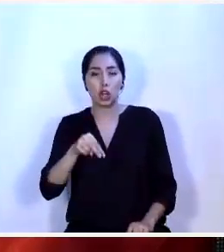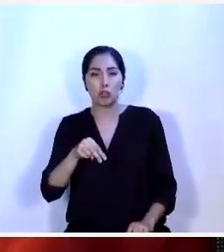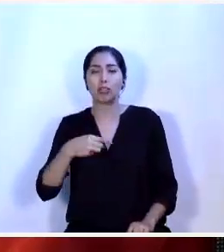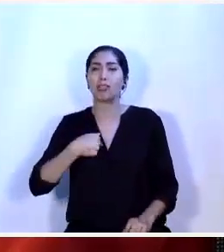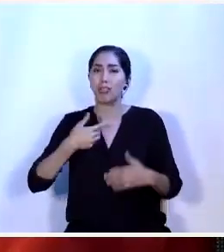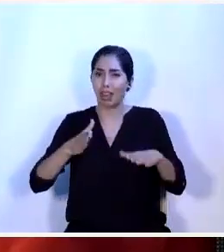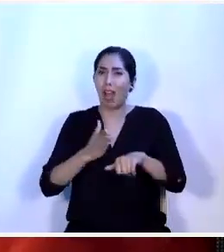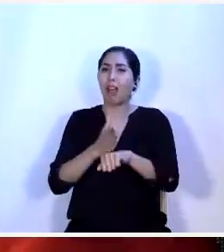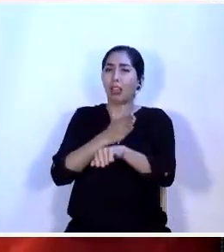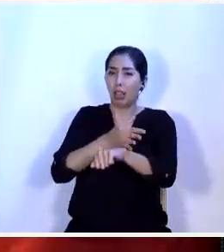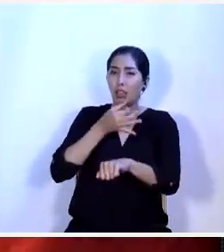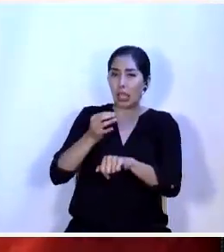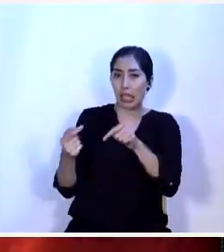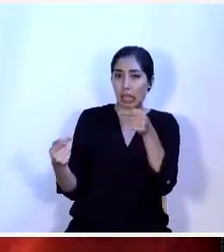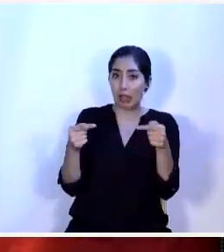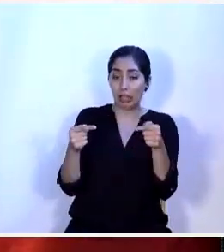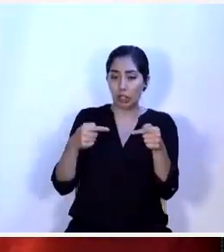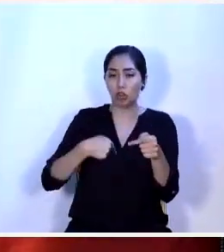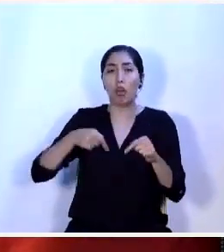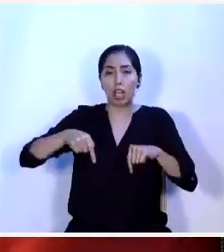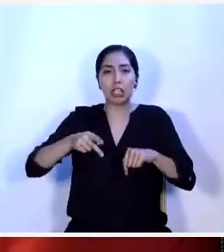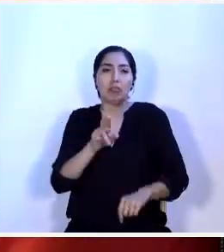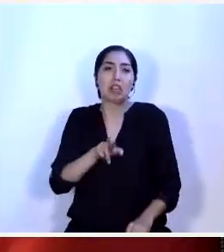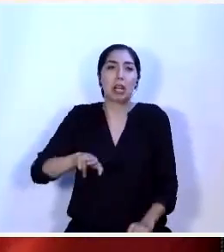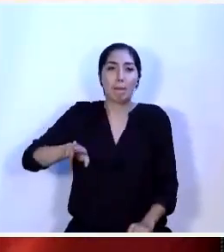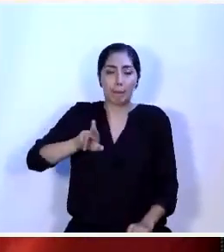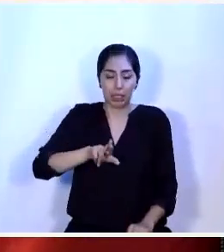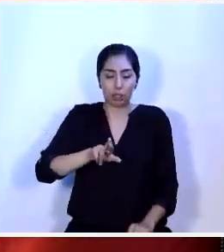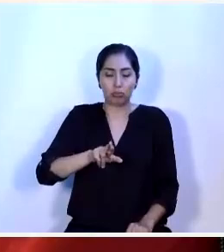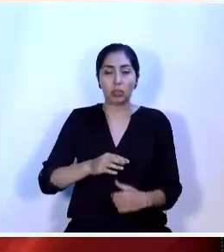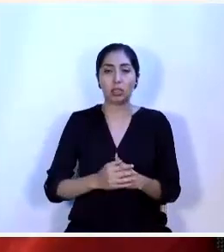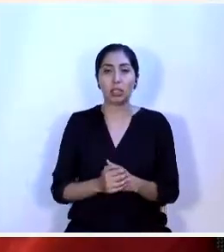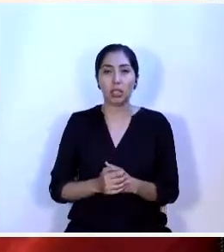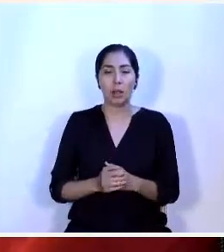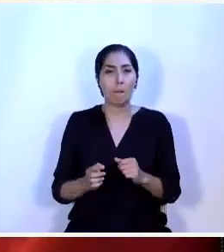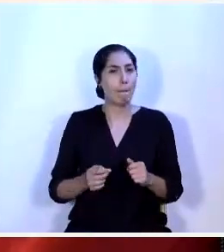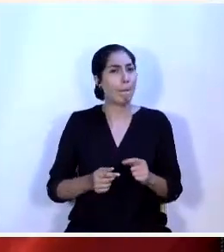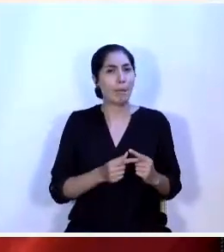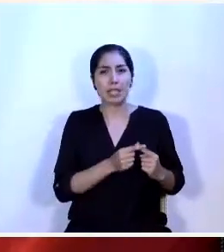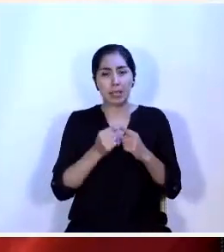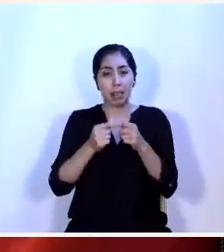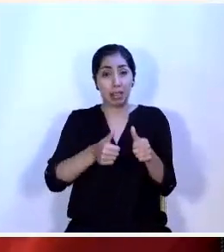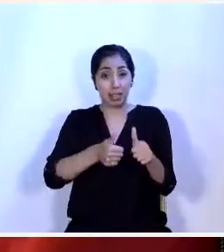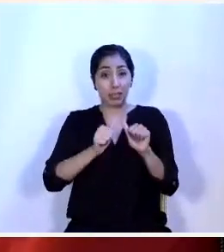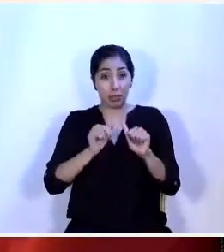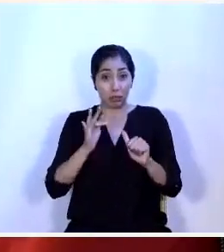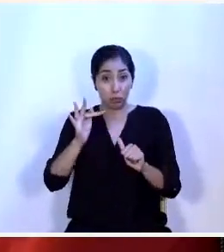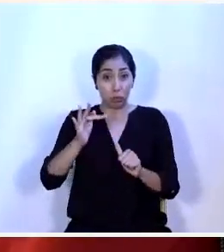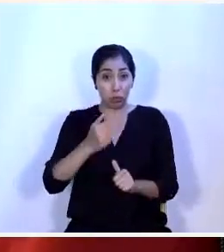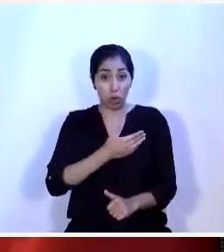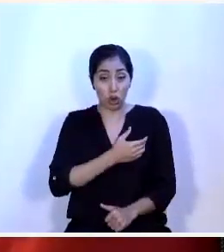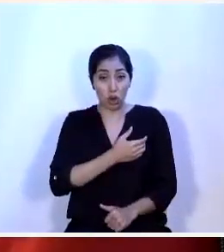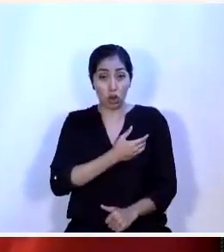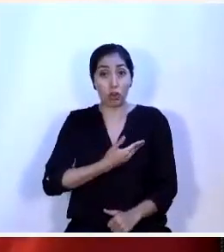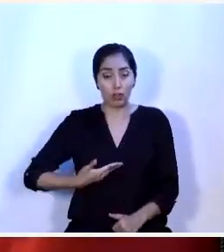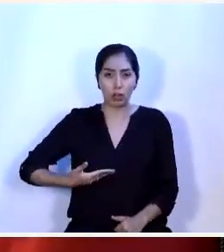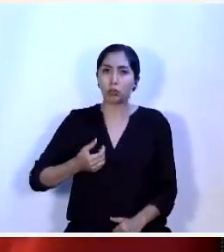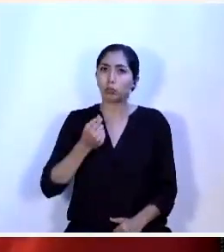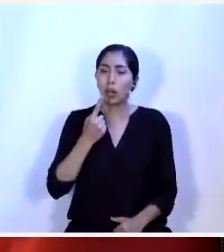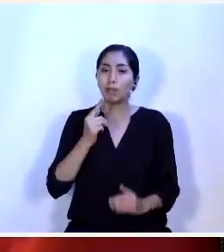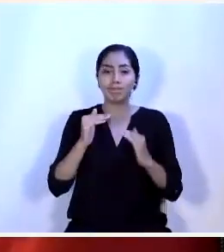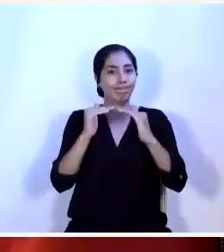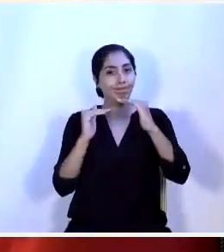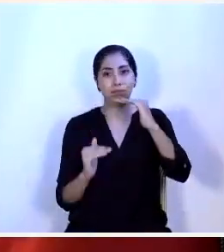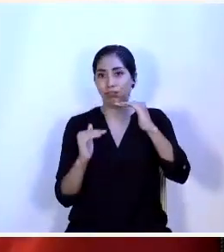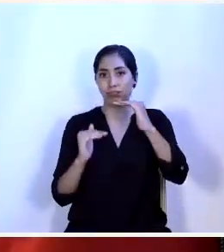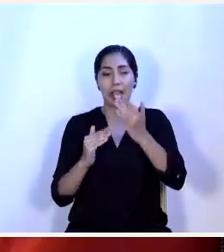y lo sostengo acá por diferentes motivos. Uno de los principales desafíos que vamos a enfrentar en nuestro futuro gobierno es la brecha educativa que se ha producido en